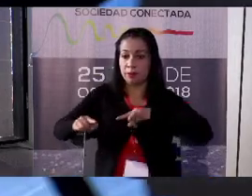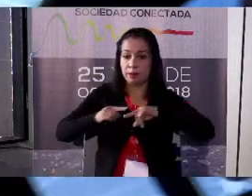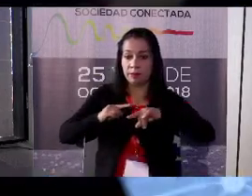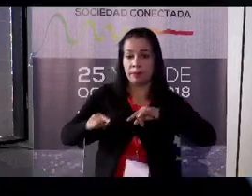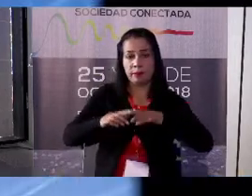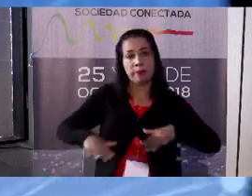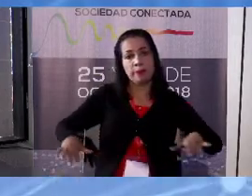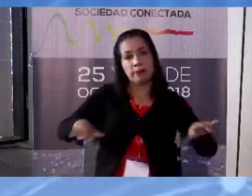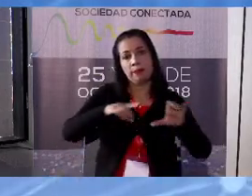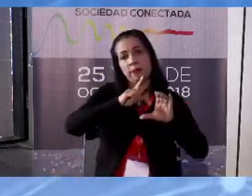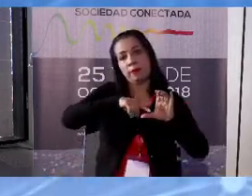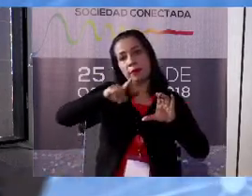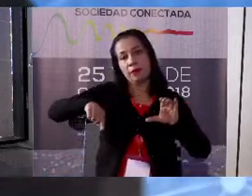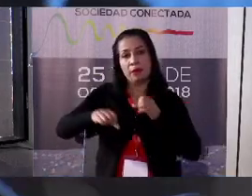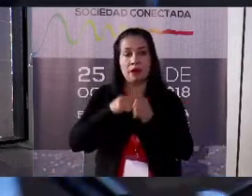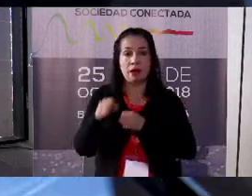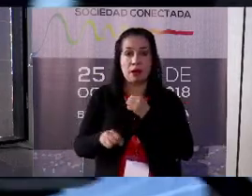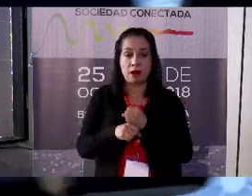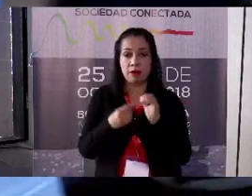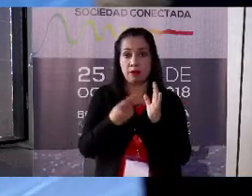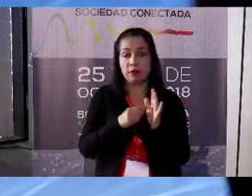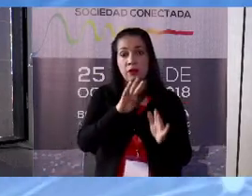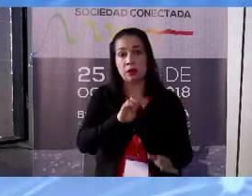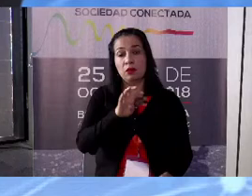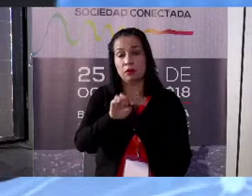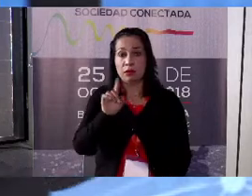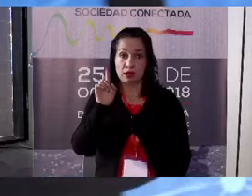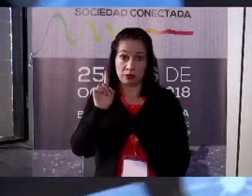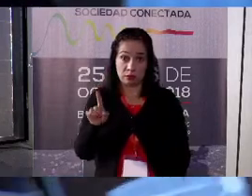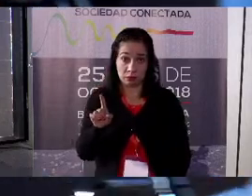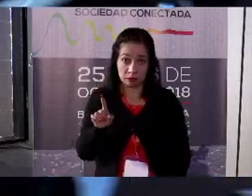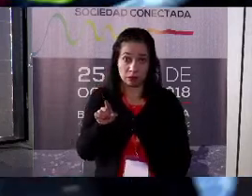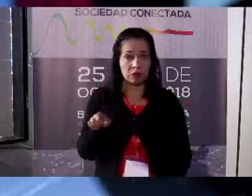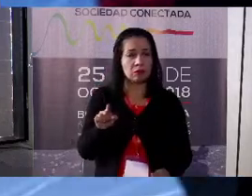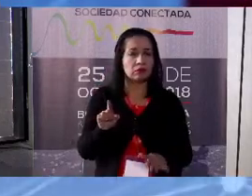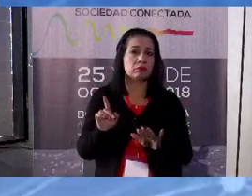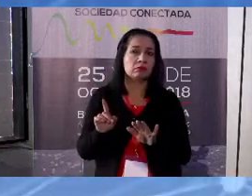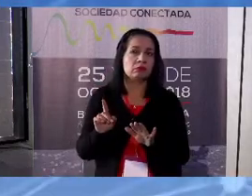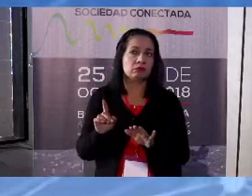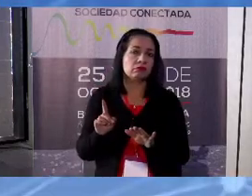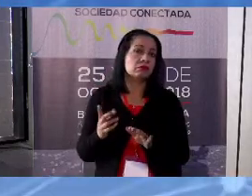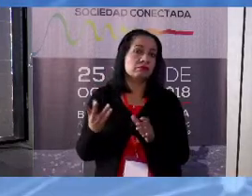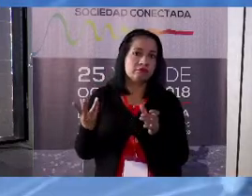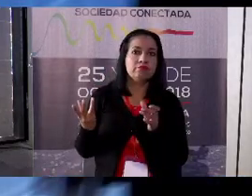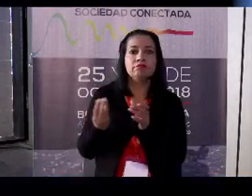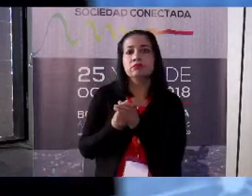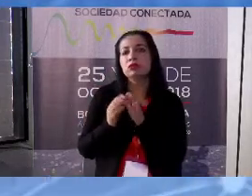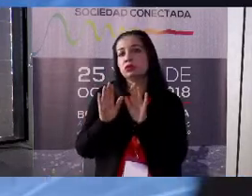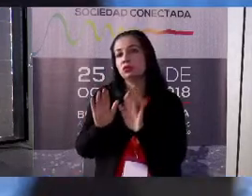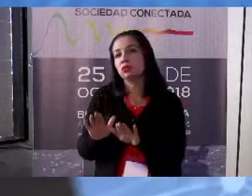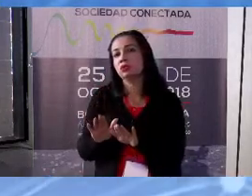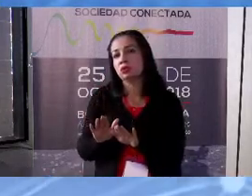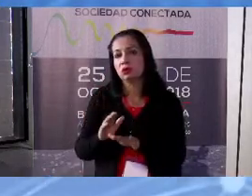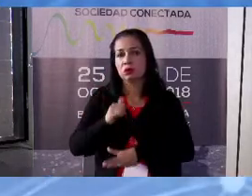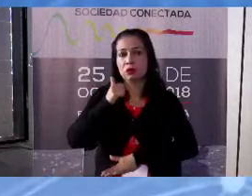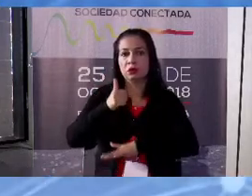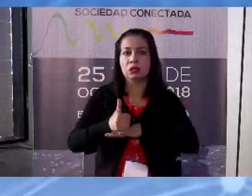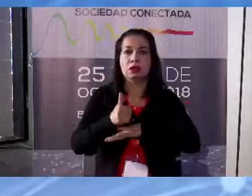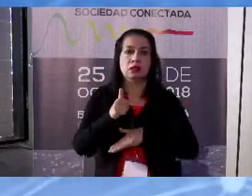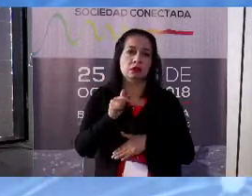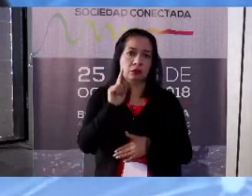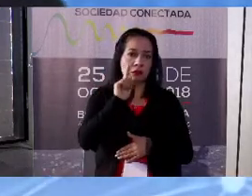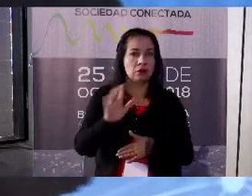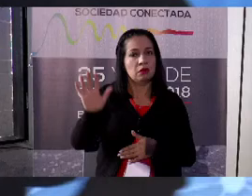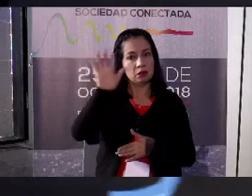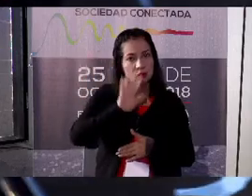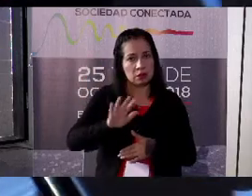radioeléctrico desde el año 1991 cuando se incorporó a la Nacional de comunicaciones la